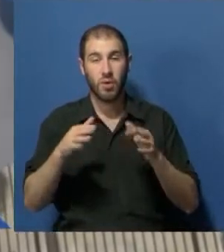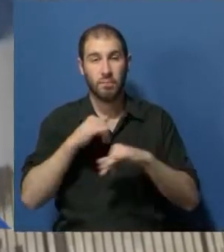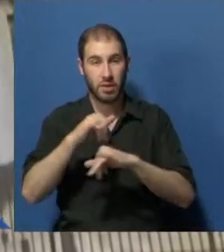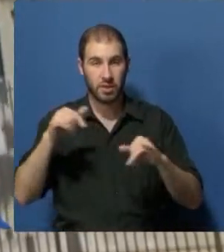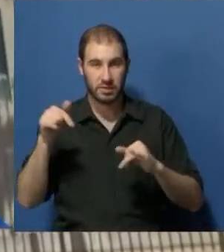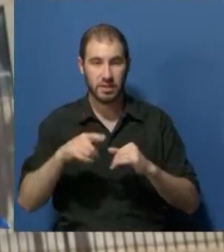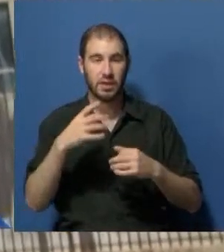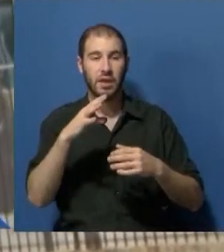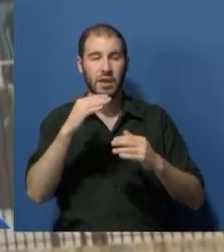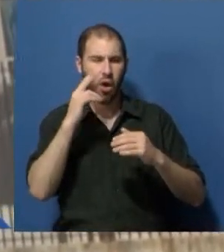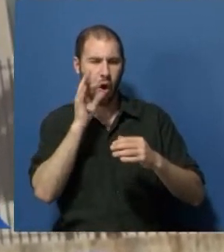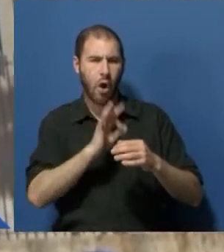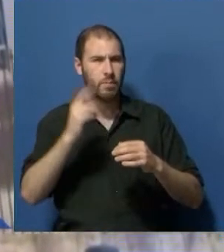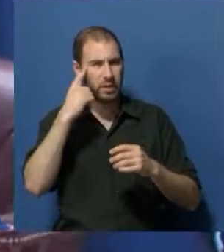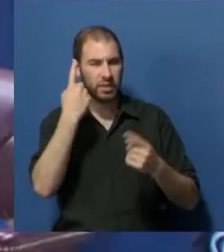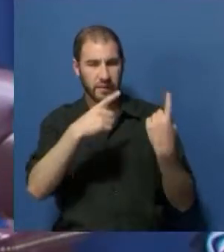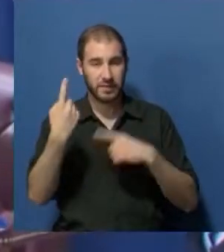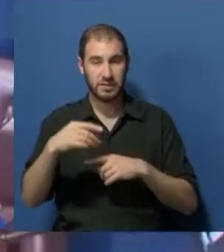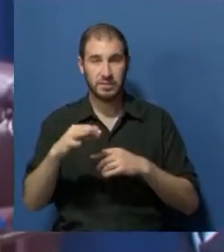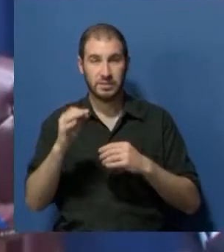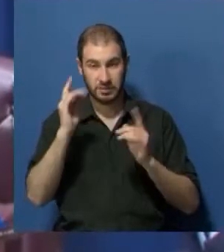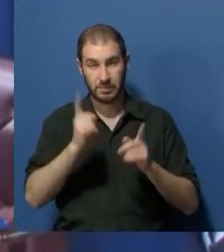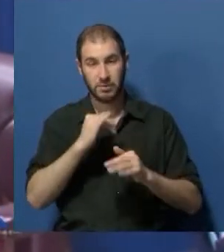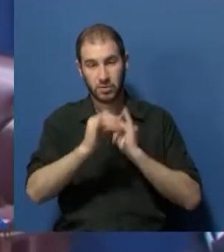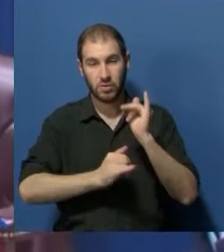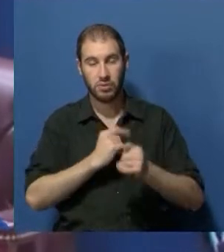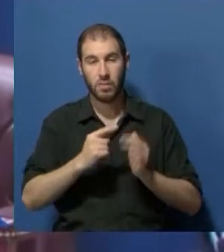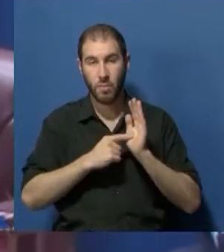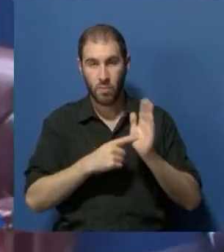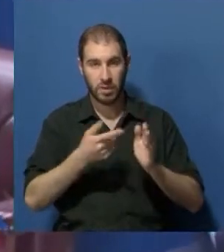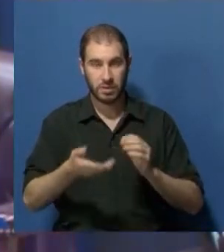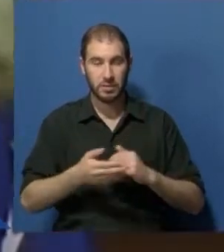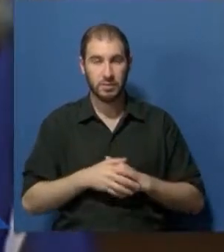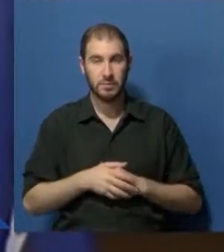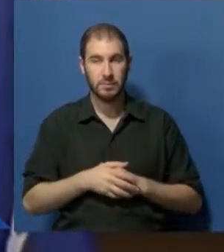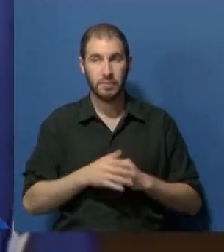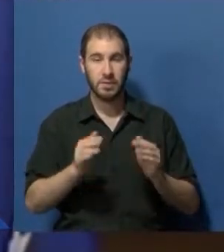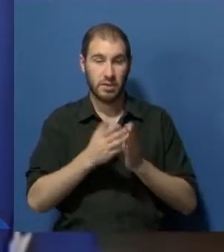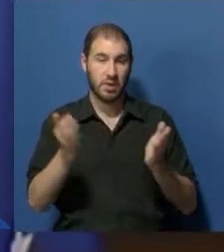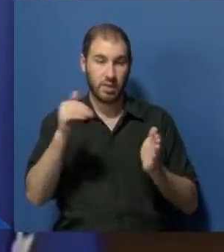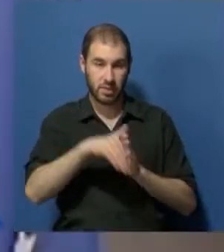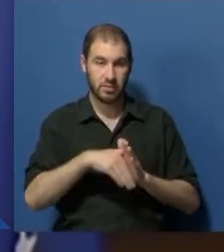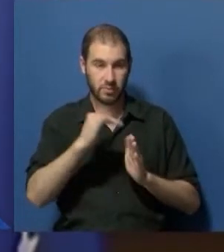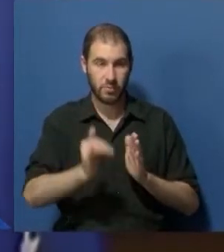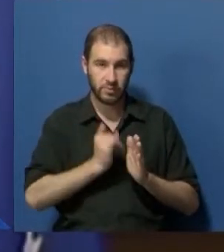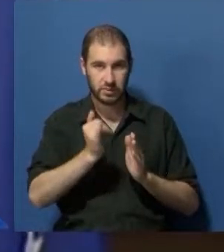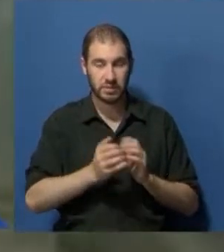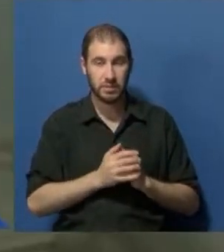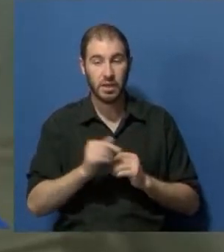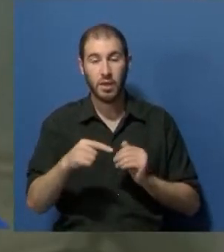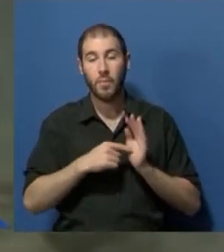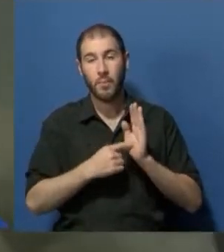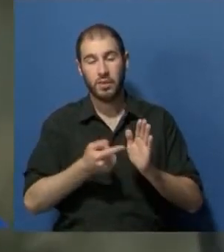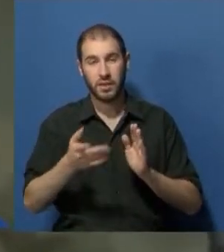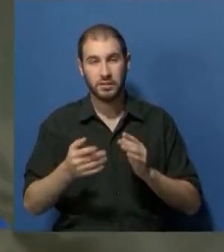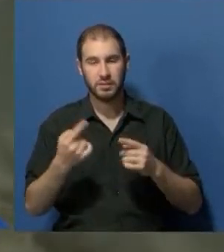las diferentes miradas y también las voces que se muestran en los periódicos. Y bueno, reflejan eso,